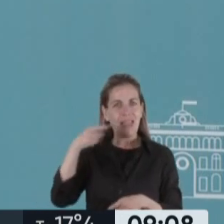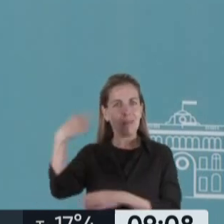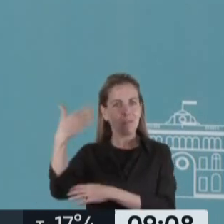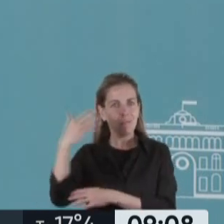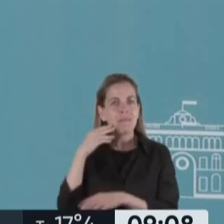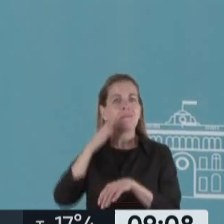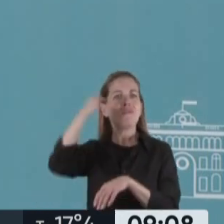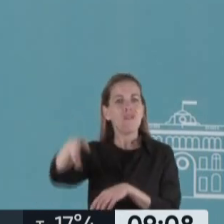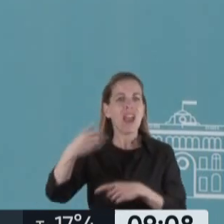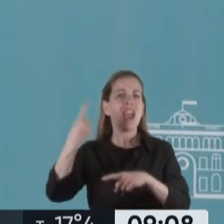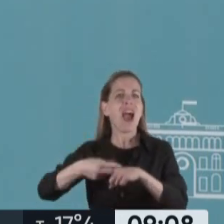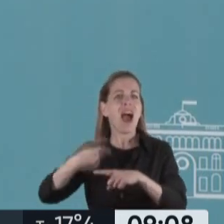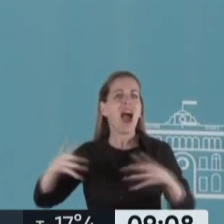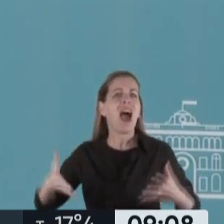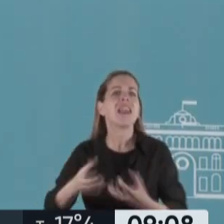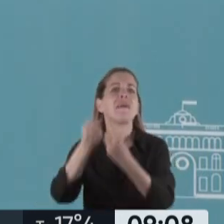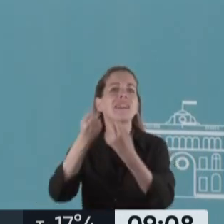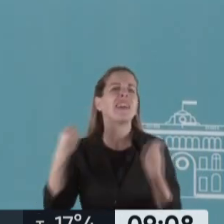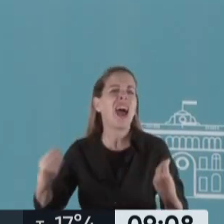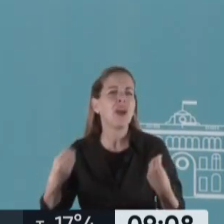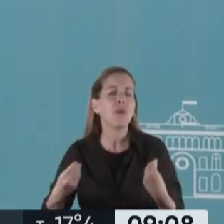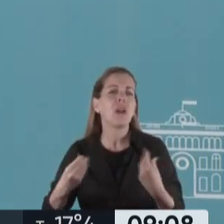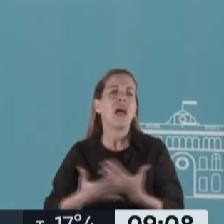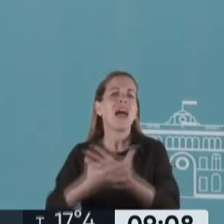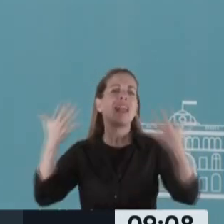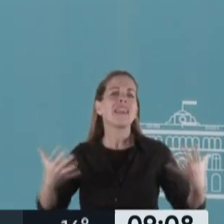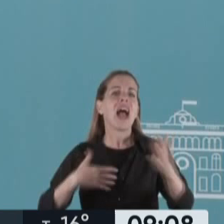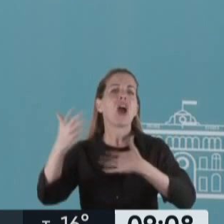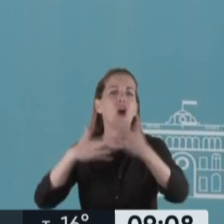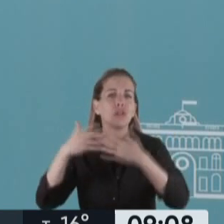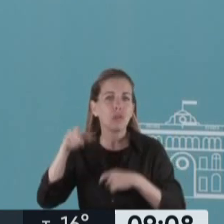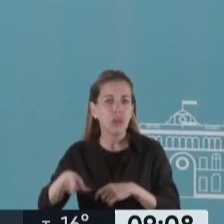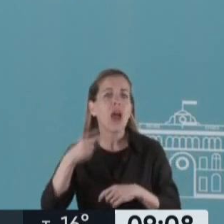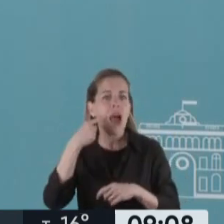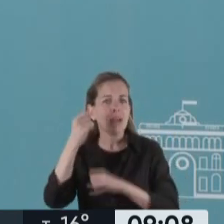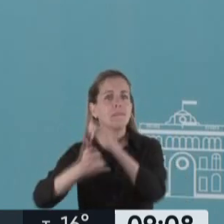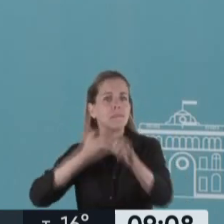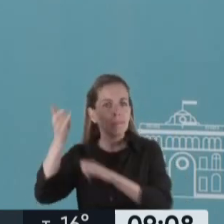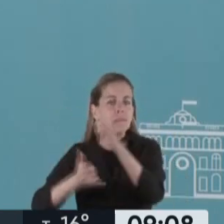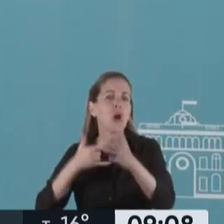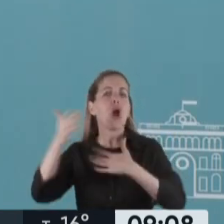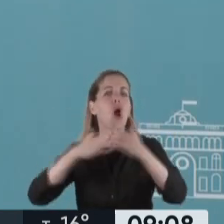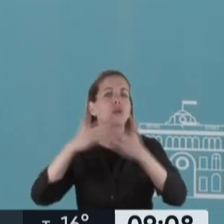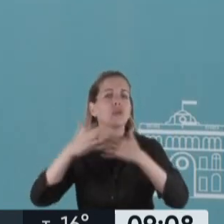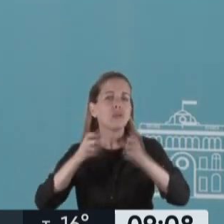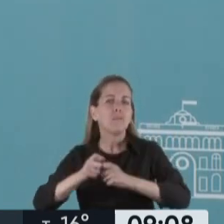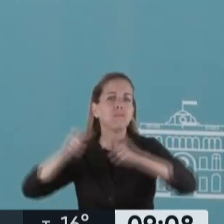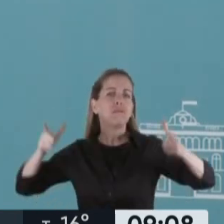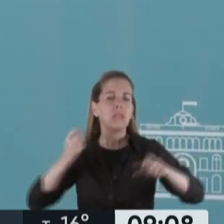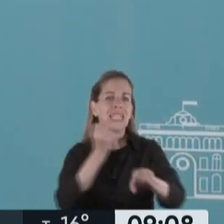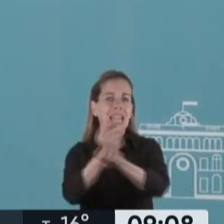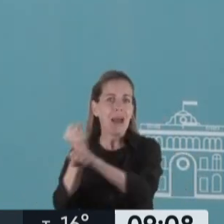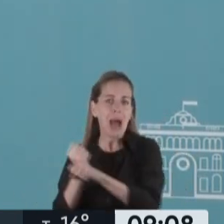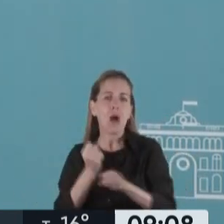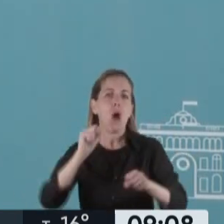festejo por el aniversario, por el Día de la Construcción, donde el crecimiento del empleo registrado en la construcción, entre otras cosas